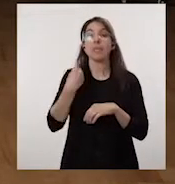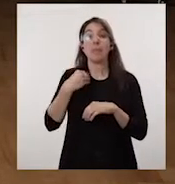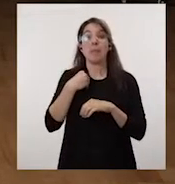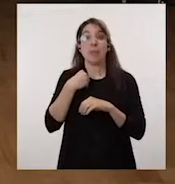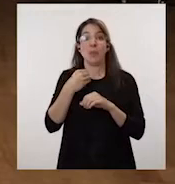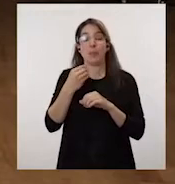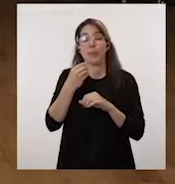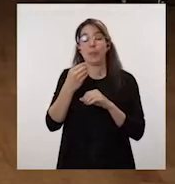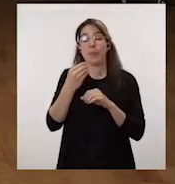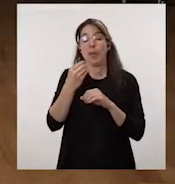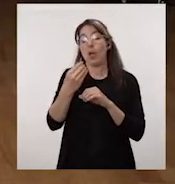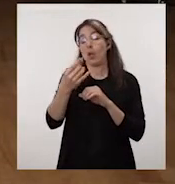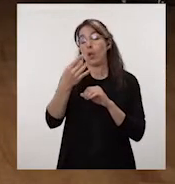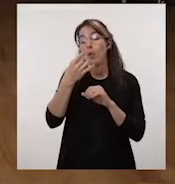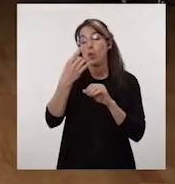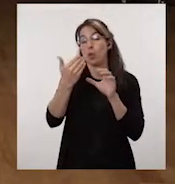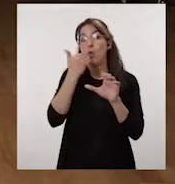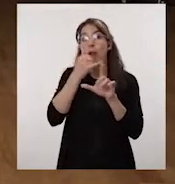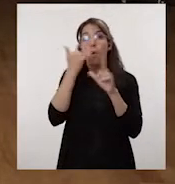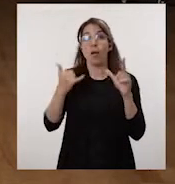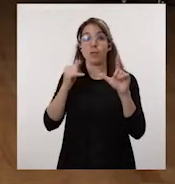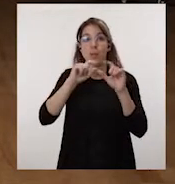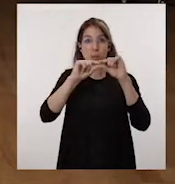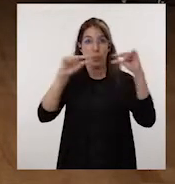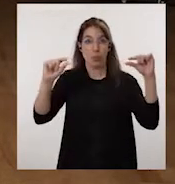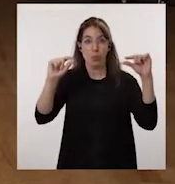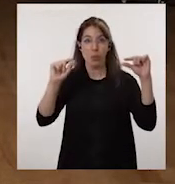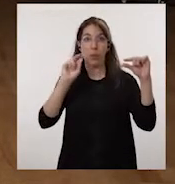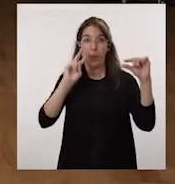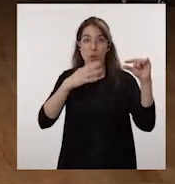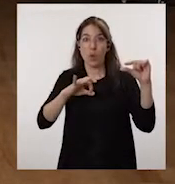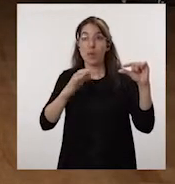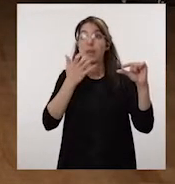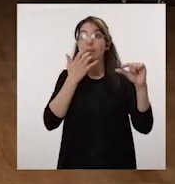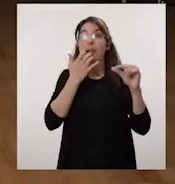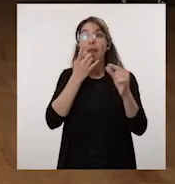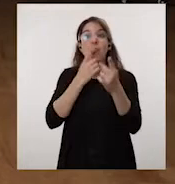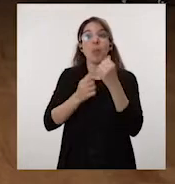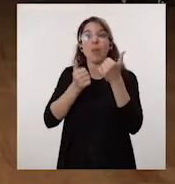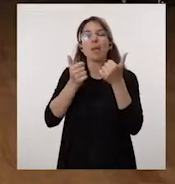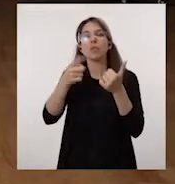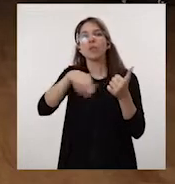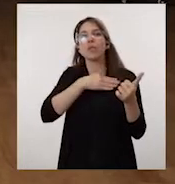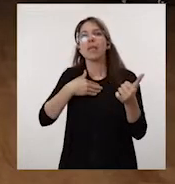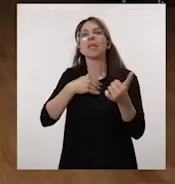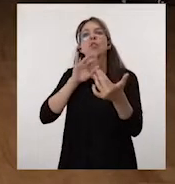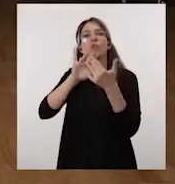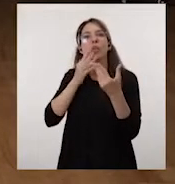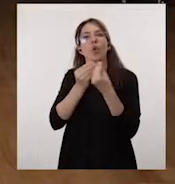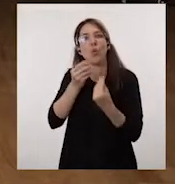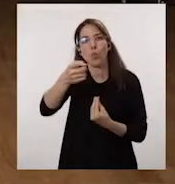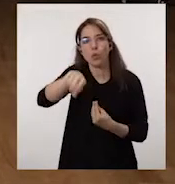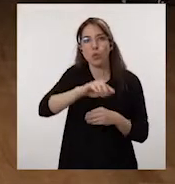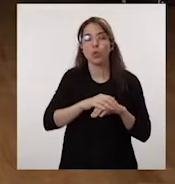esa dirección de correo electrónico porque para más información queréis que contacten con vosotros porque antes me lo decías para ir terminando este